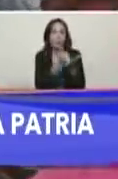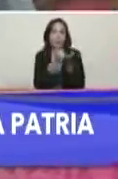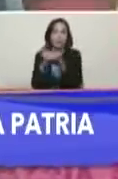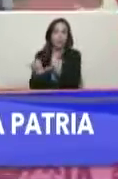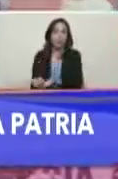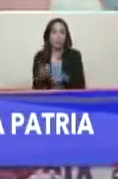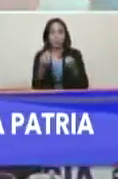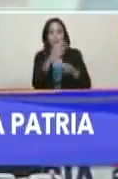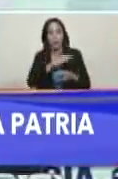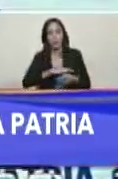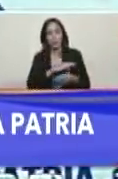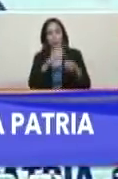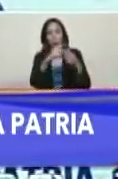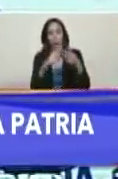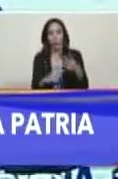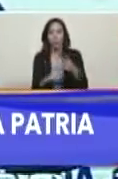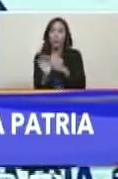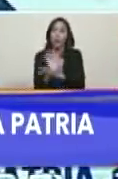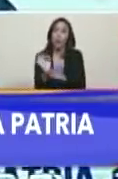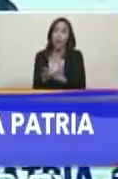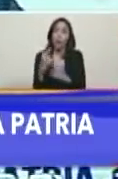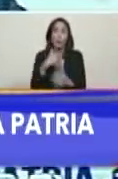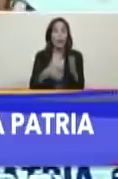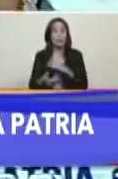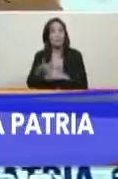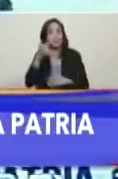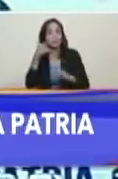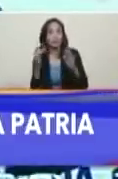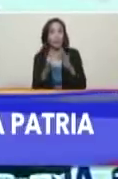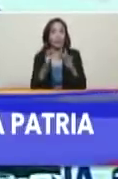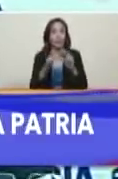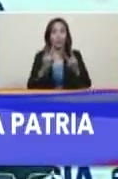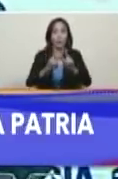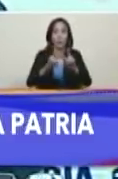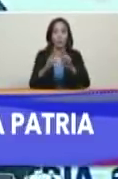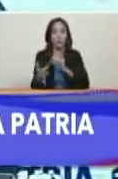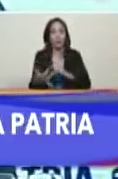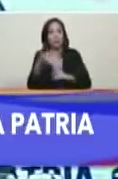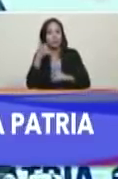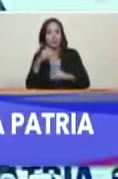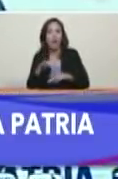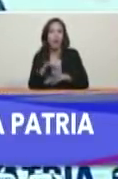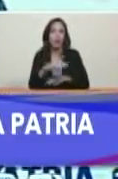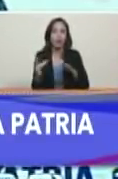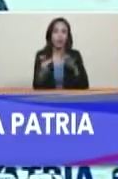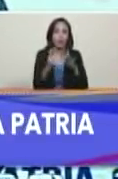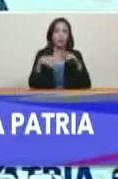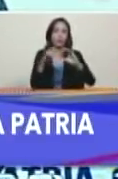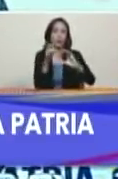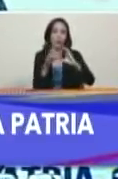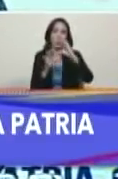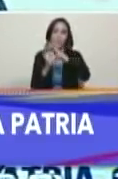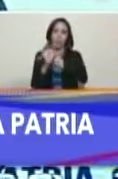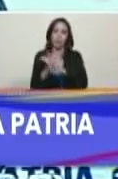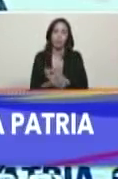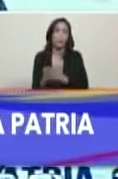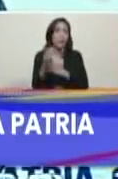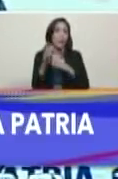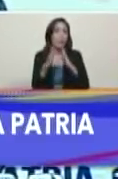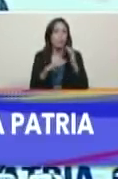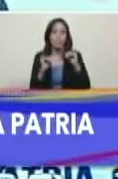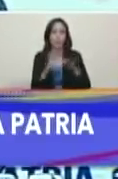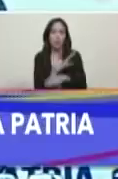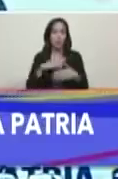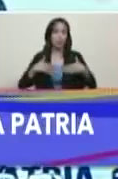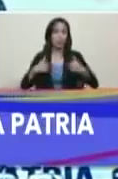cuando se le llama para la vivienda de la gran misión Vivienda Venezuela, y todos los sistemas de salud que